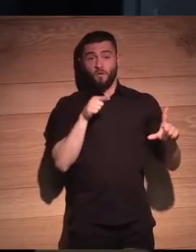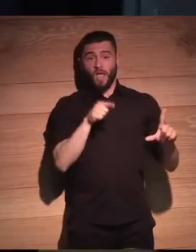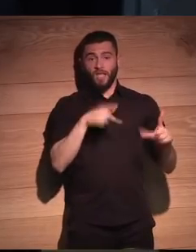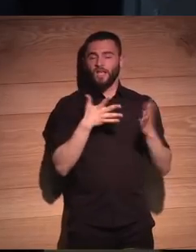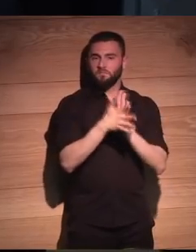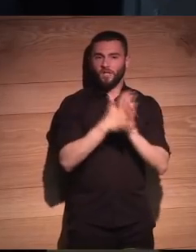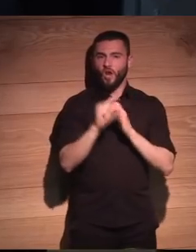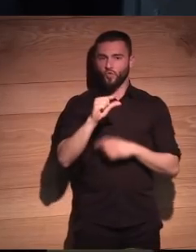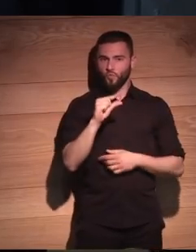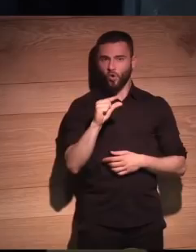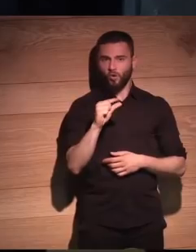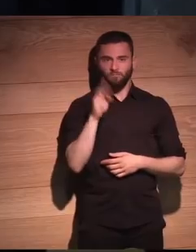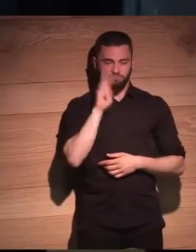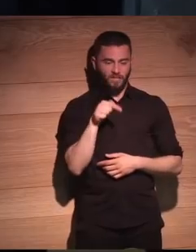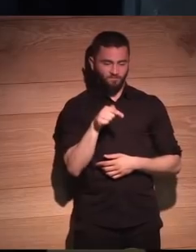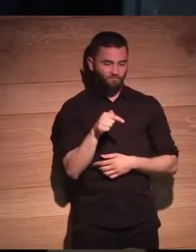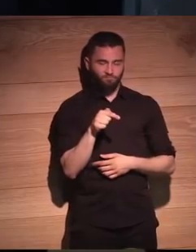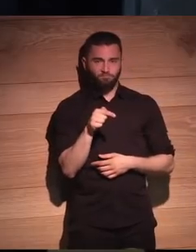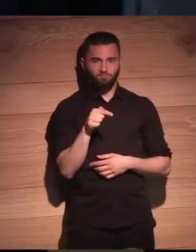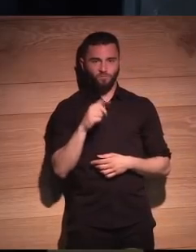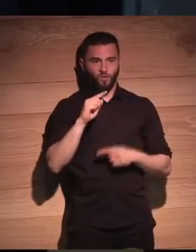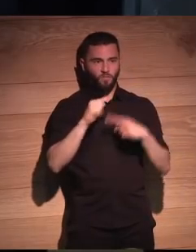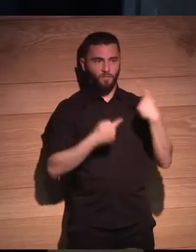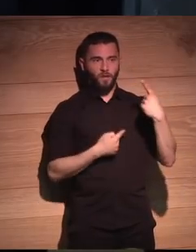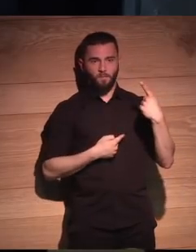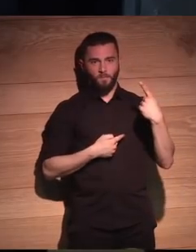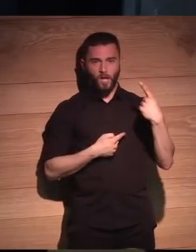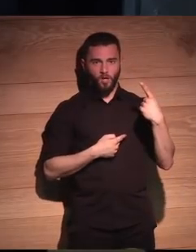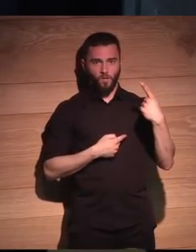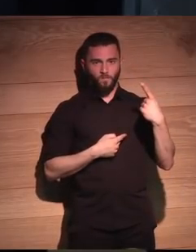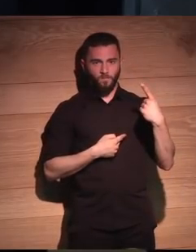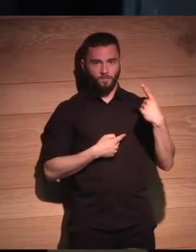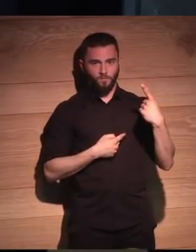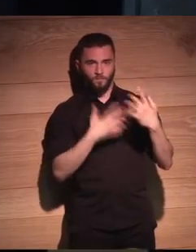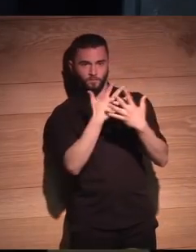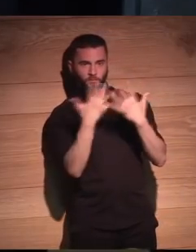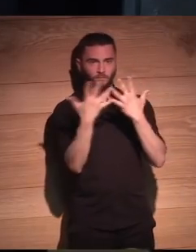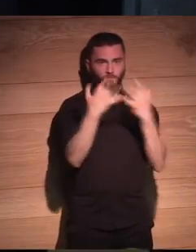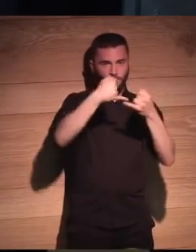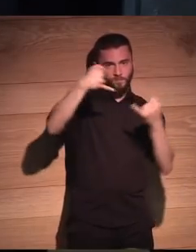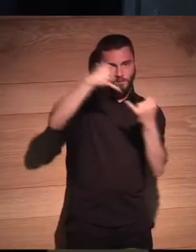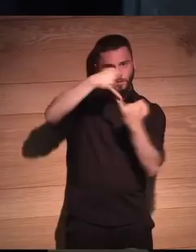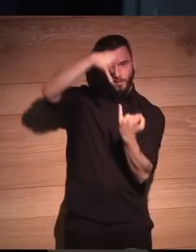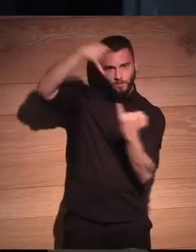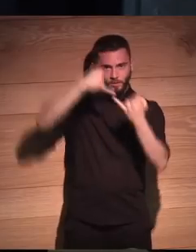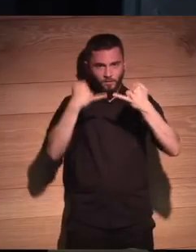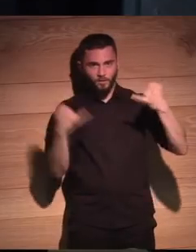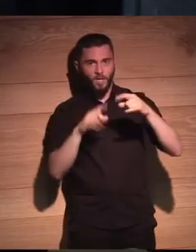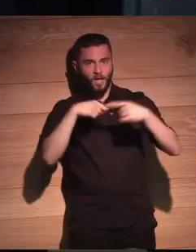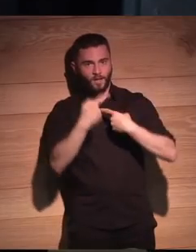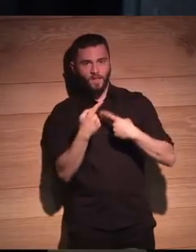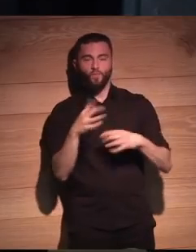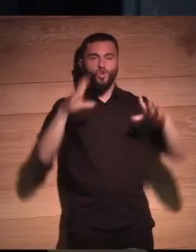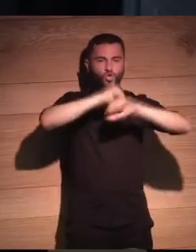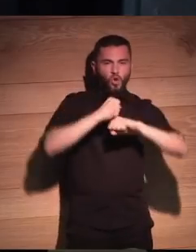un poco lo que se ve, pues sencillamente primero empiezas un poco haciendo los contornos, las líneas de contorno, para luego ya aplicar